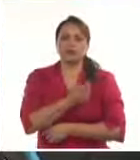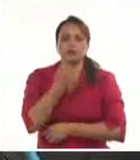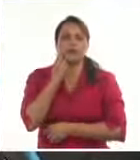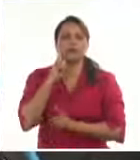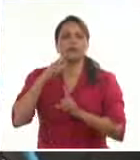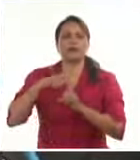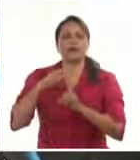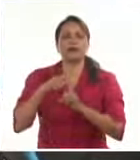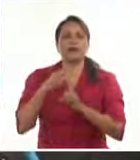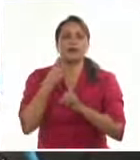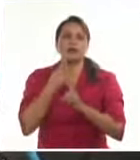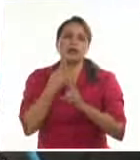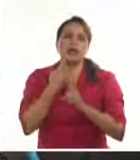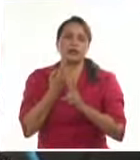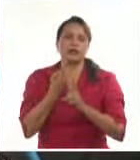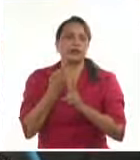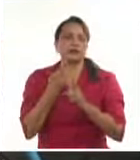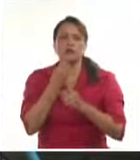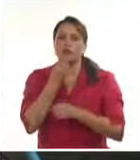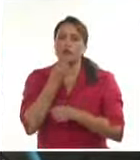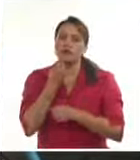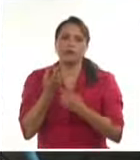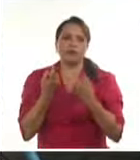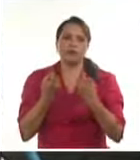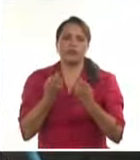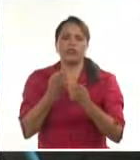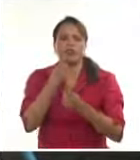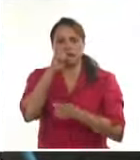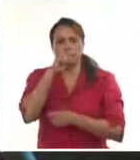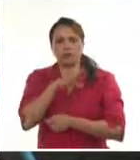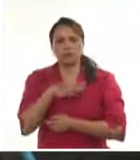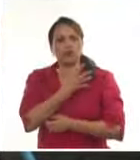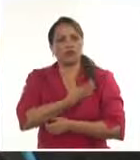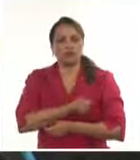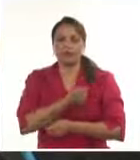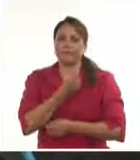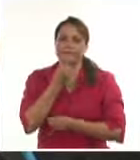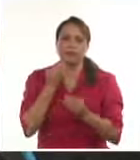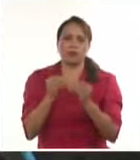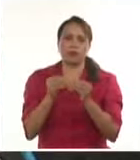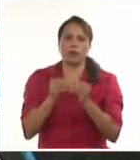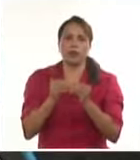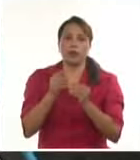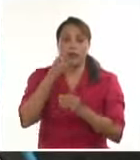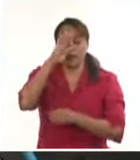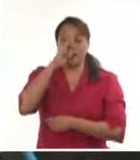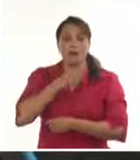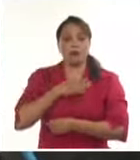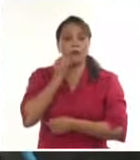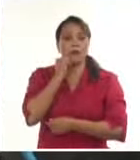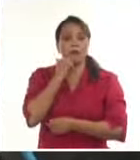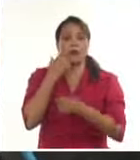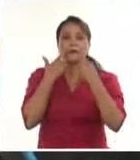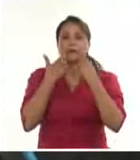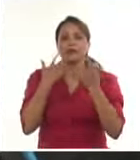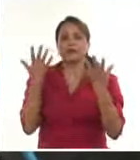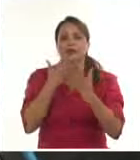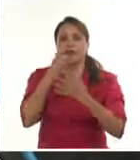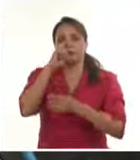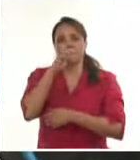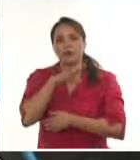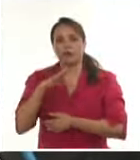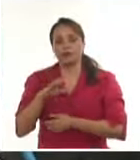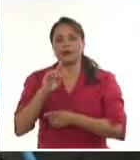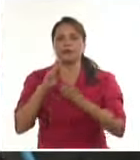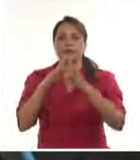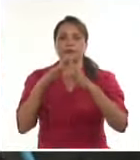ningún niño debe sufrir. En mi país, lo más importante son los niños y la paz. Por eso me duele mucho ver